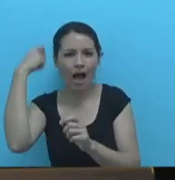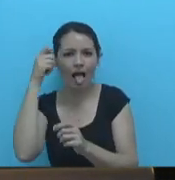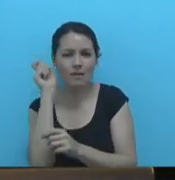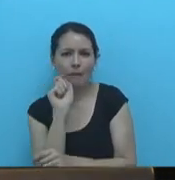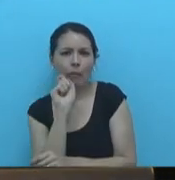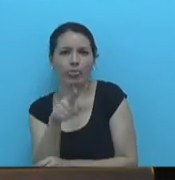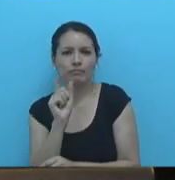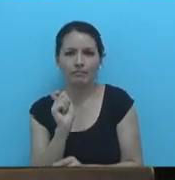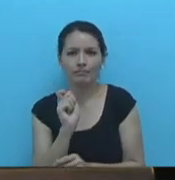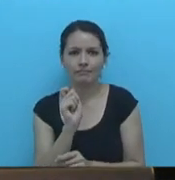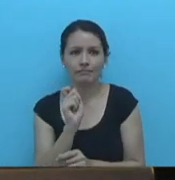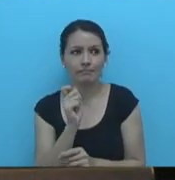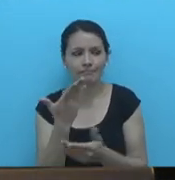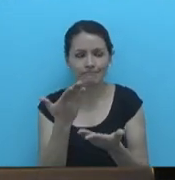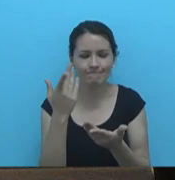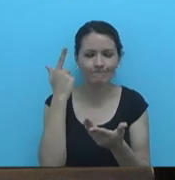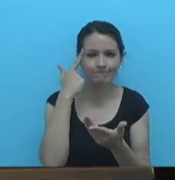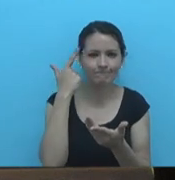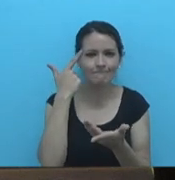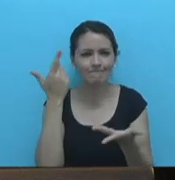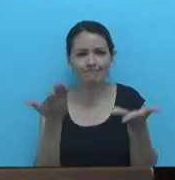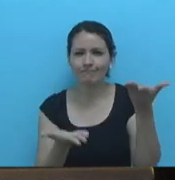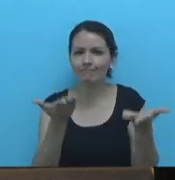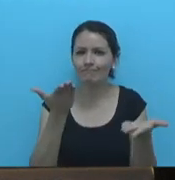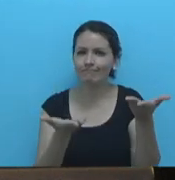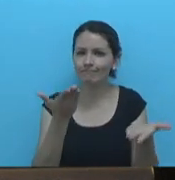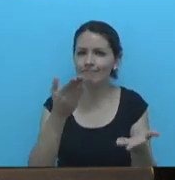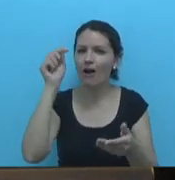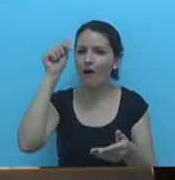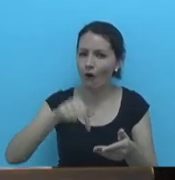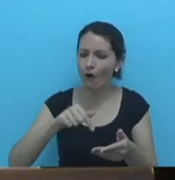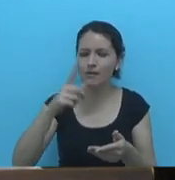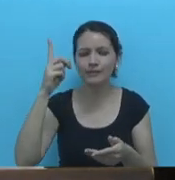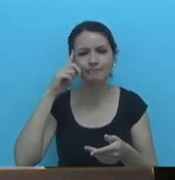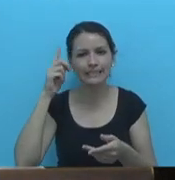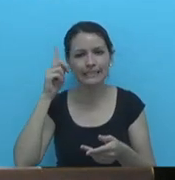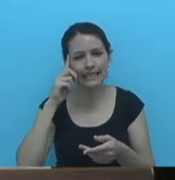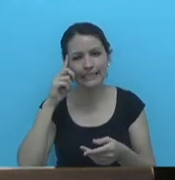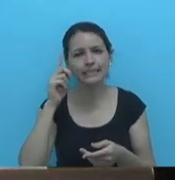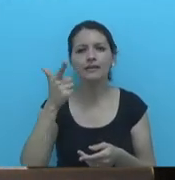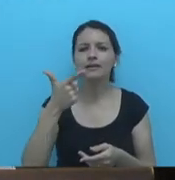Hermosa metáfora para compartir algunas reflexiones sobre lo que hoy son las soberanías.